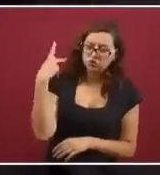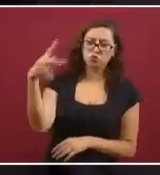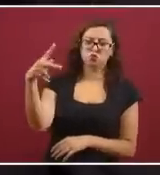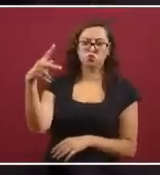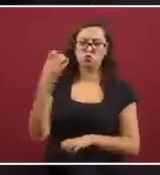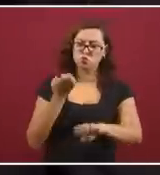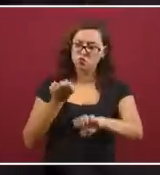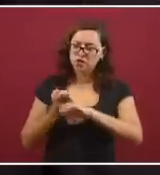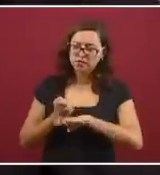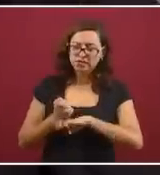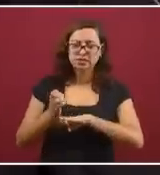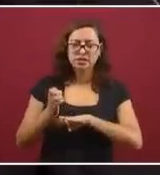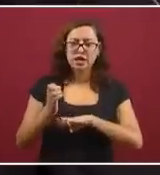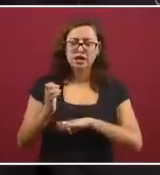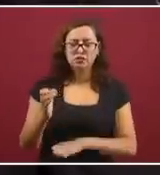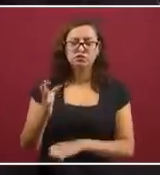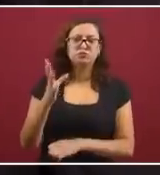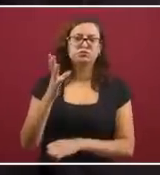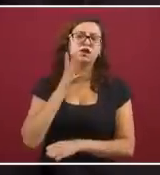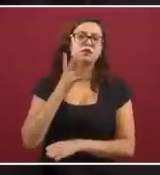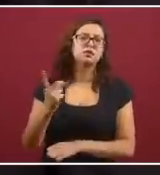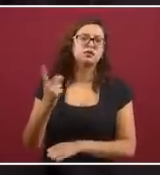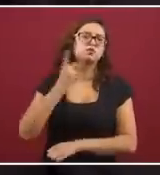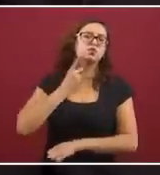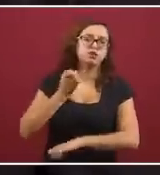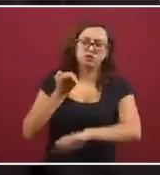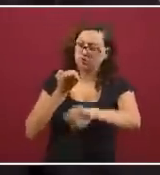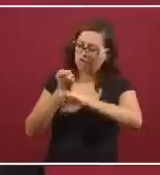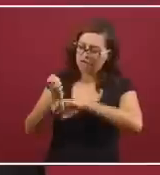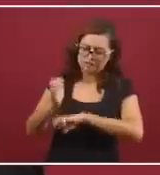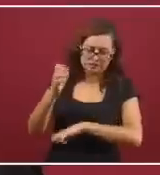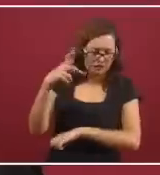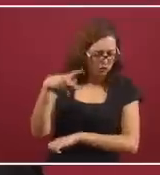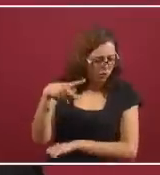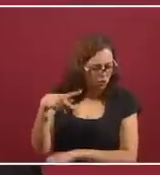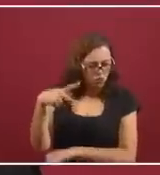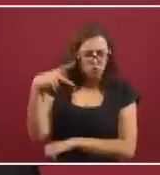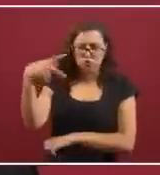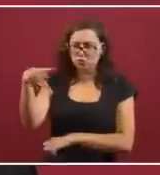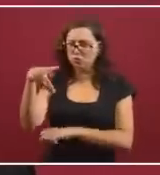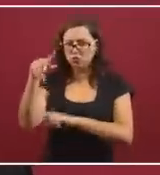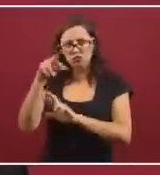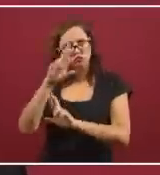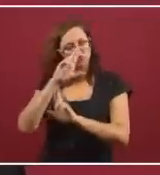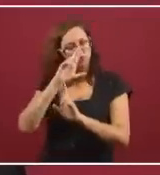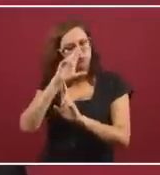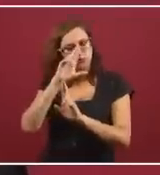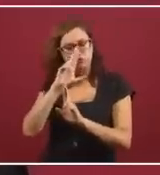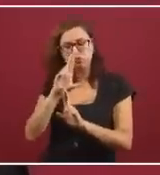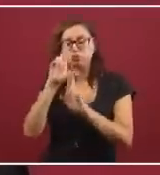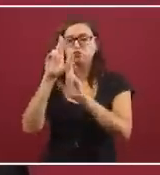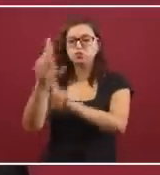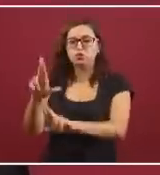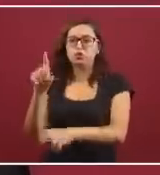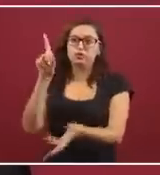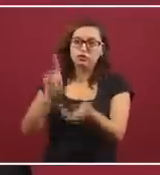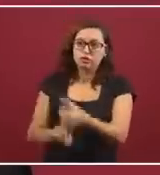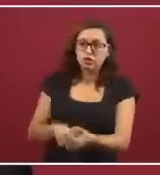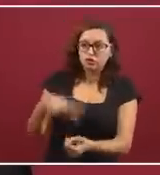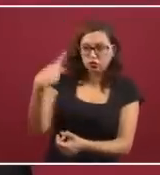esto tiene que ver con el congreso del estado hay instancias legales